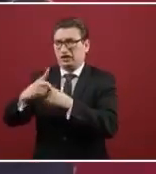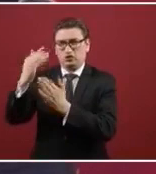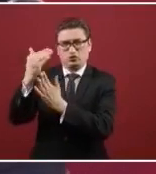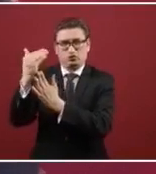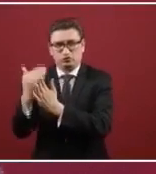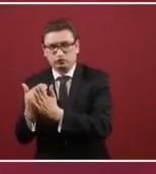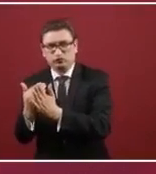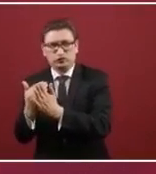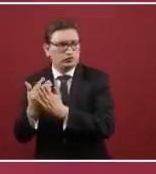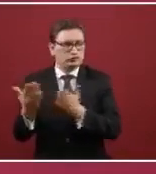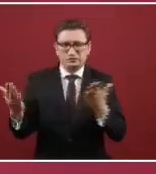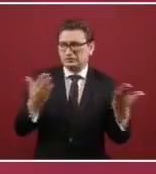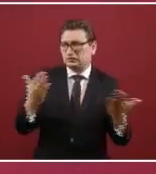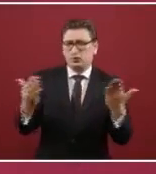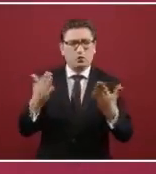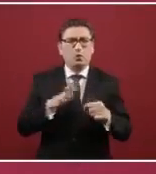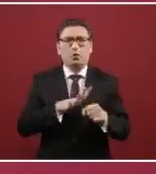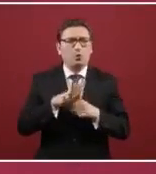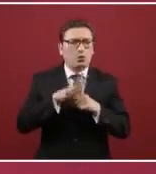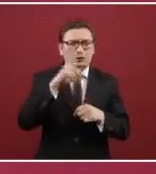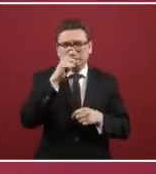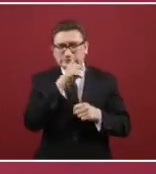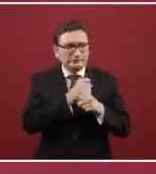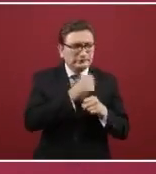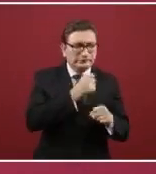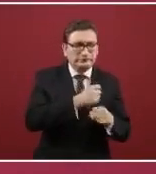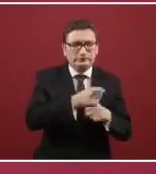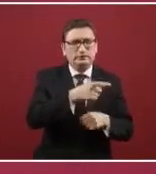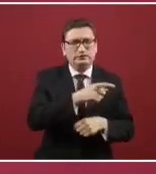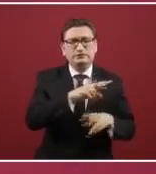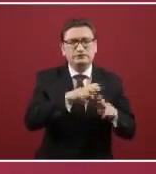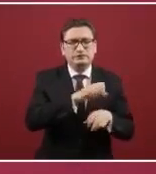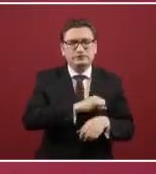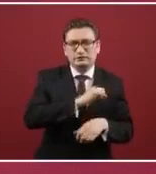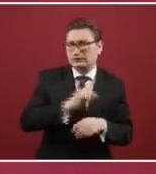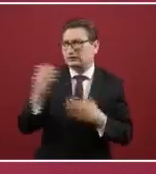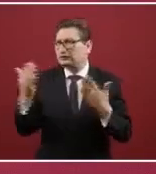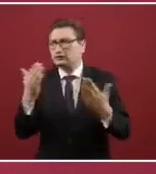ver, ¿cuáles son dos retos que ve